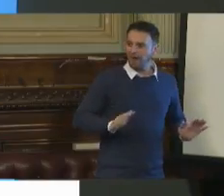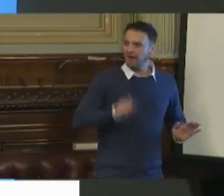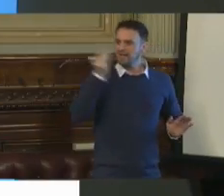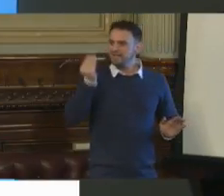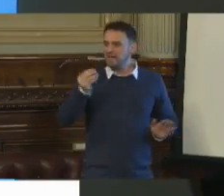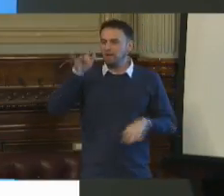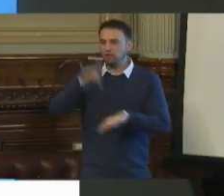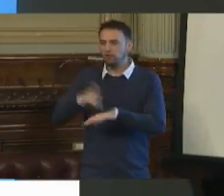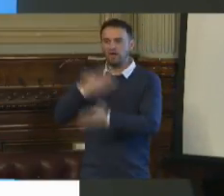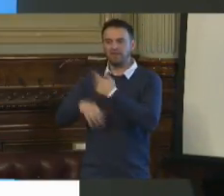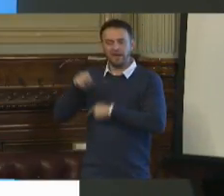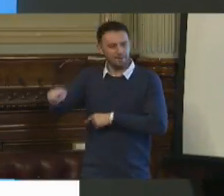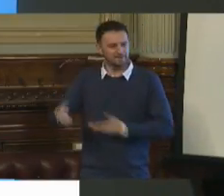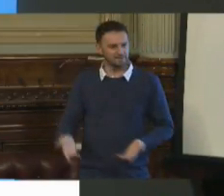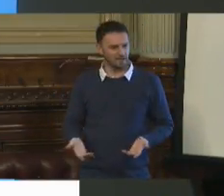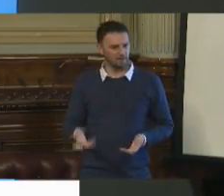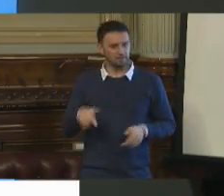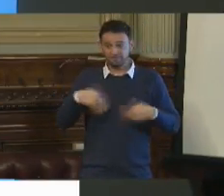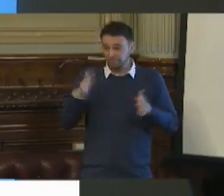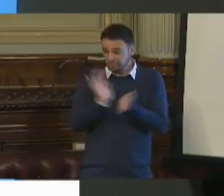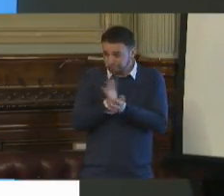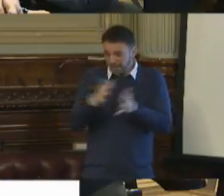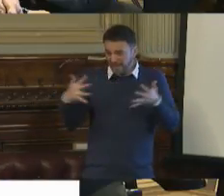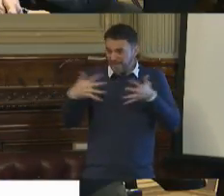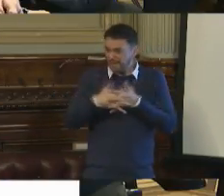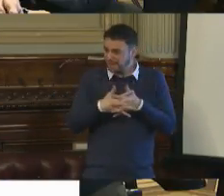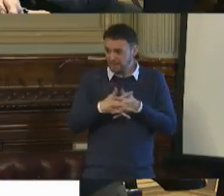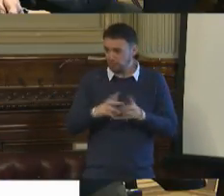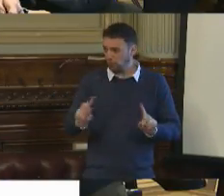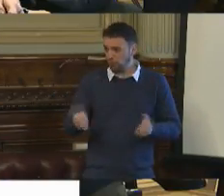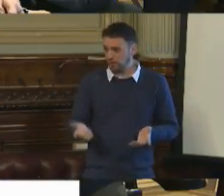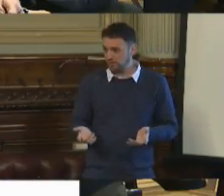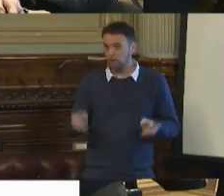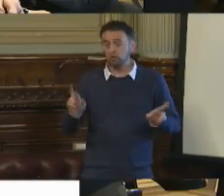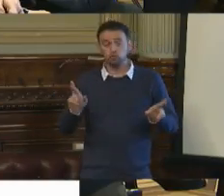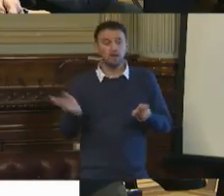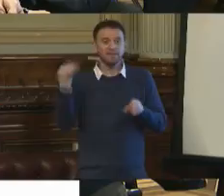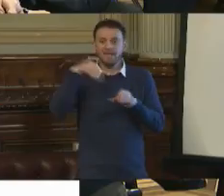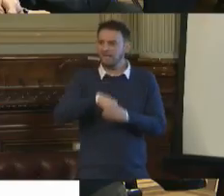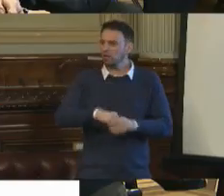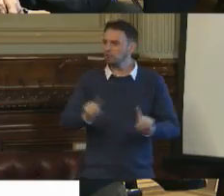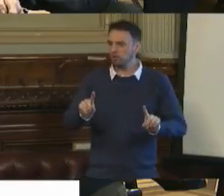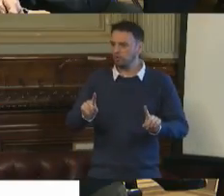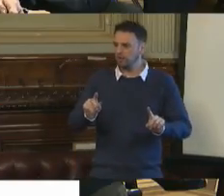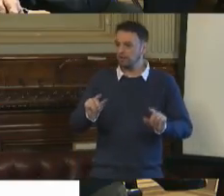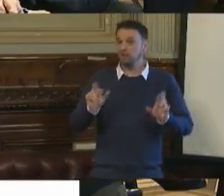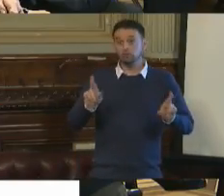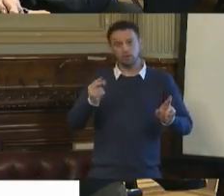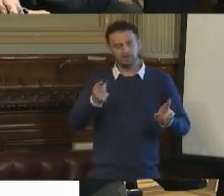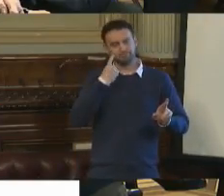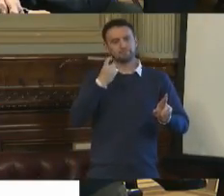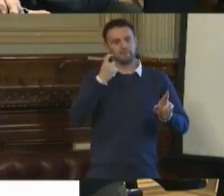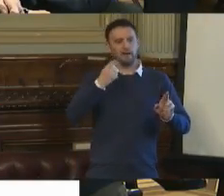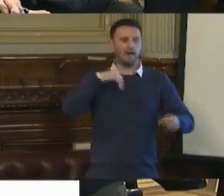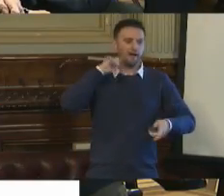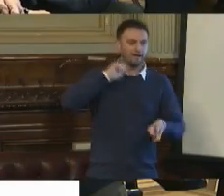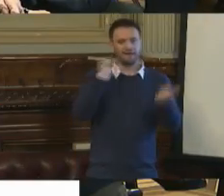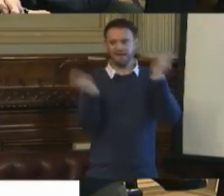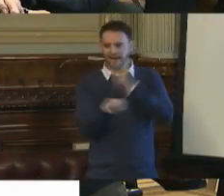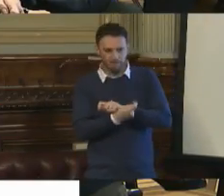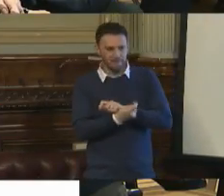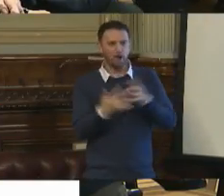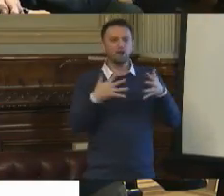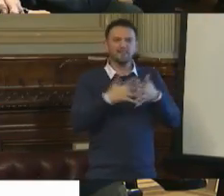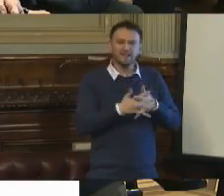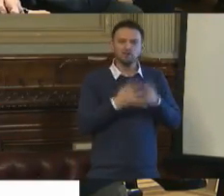integrando pero la integración no es inclusión y por suerte todo va evolucionando y nos vamos dando cuenta